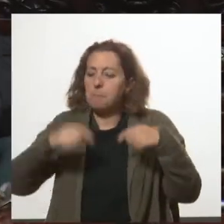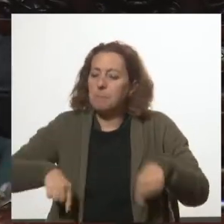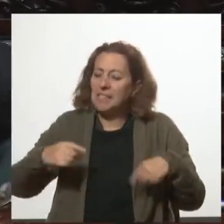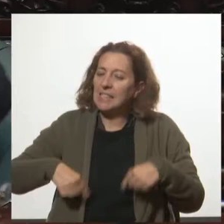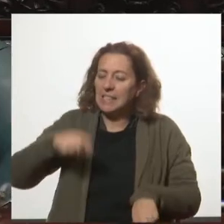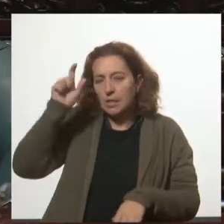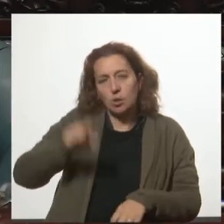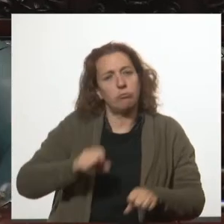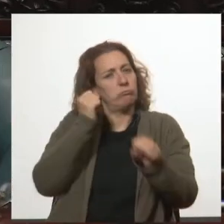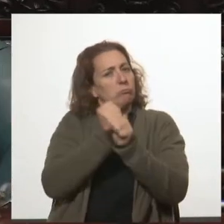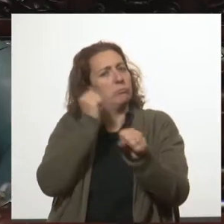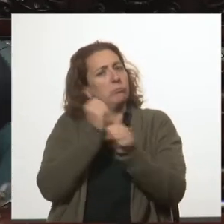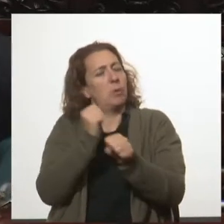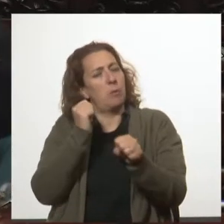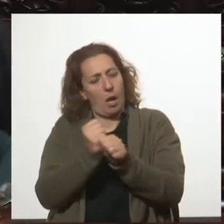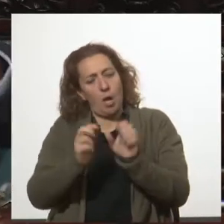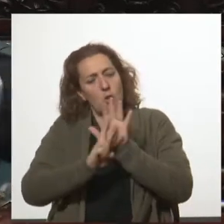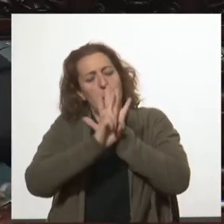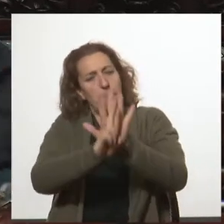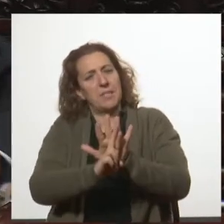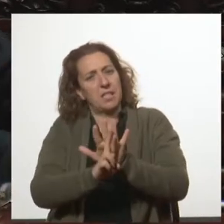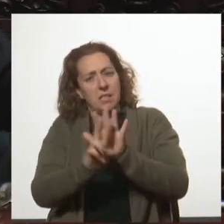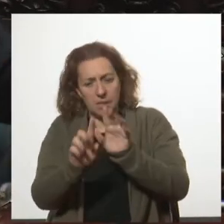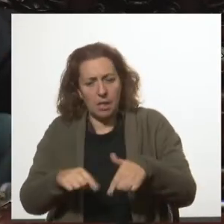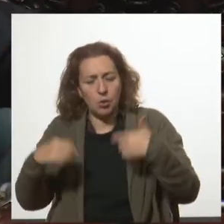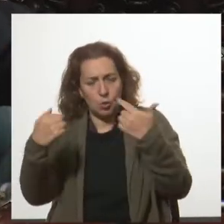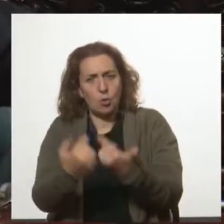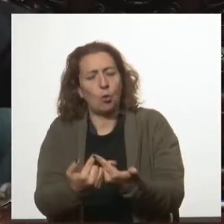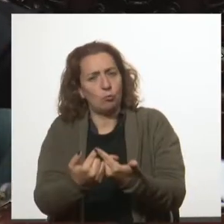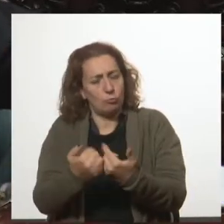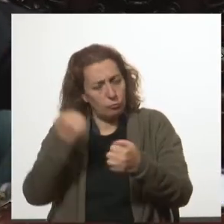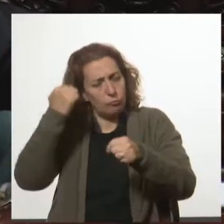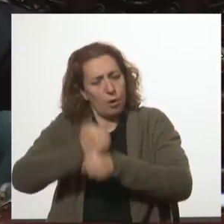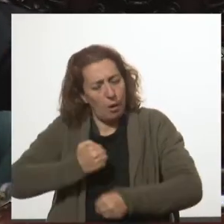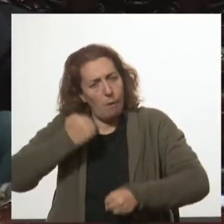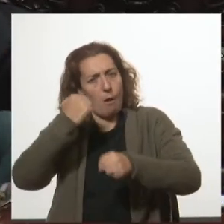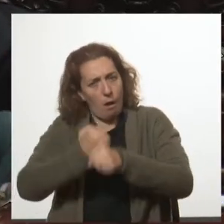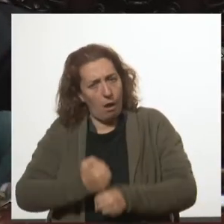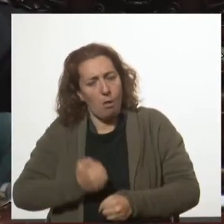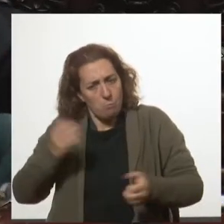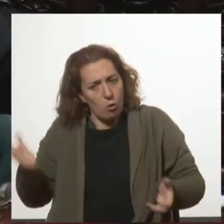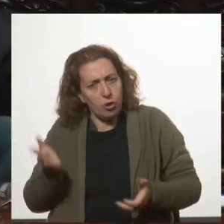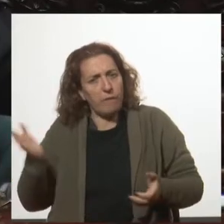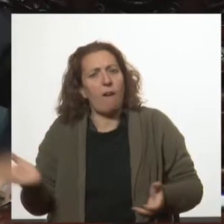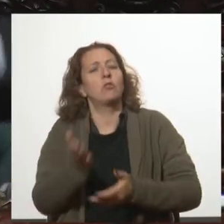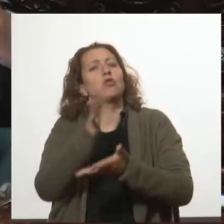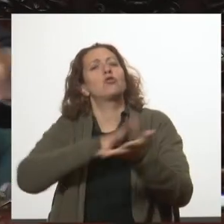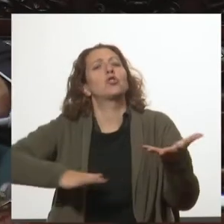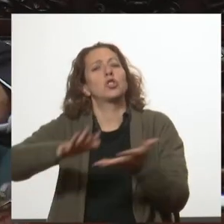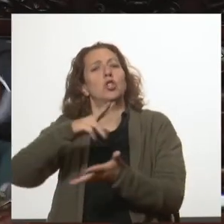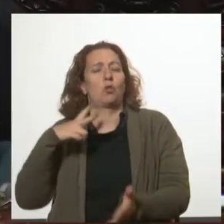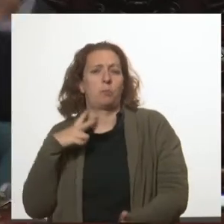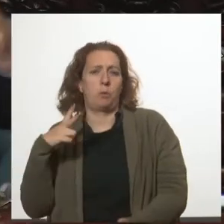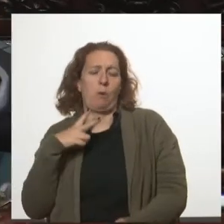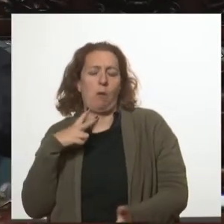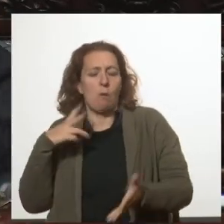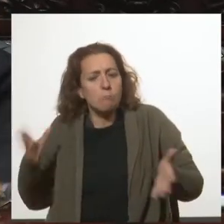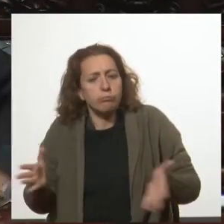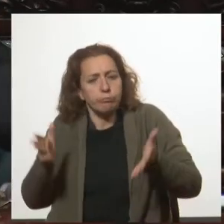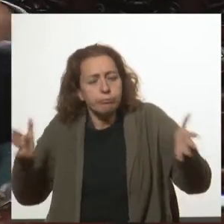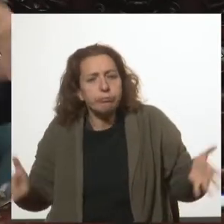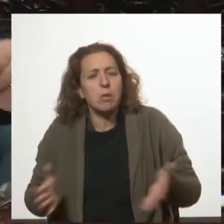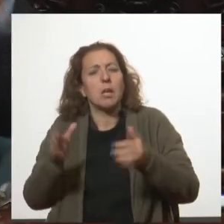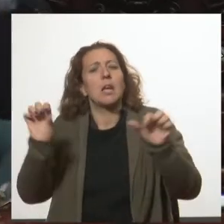representando nos y motivando y estimulando al sector privado estimulando y generando